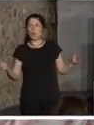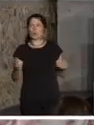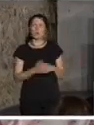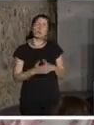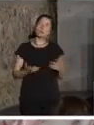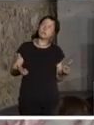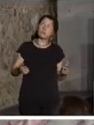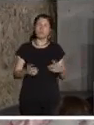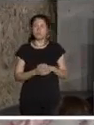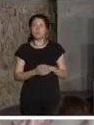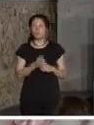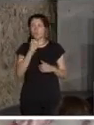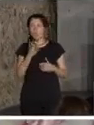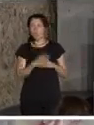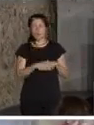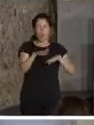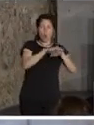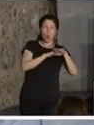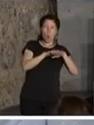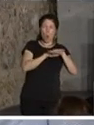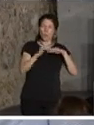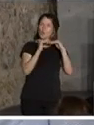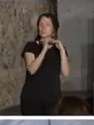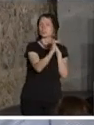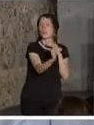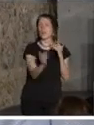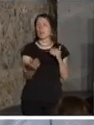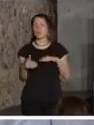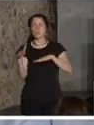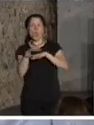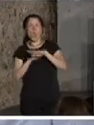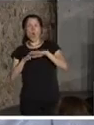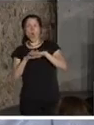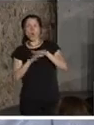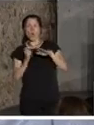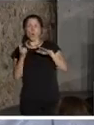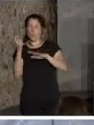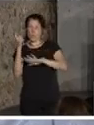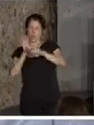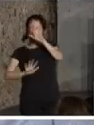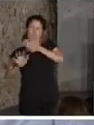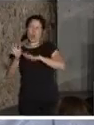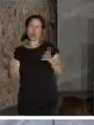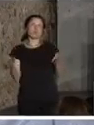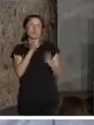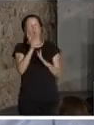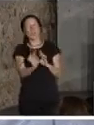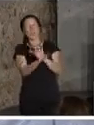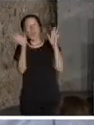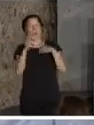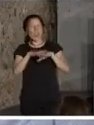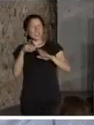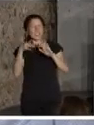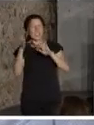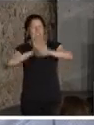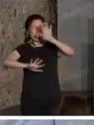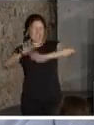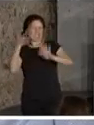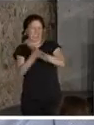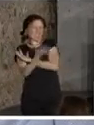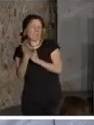hombre yo entre un gobierno de estabilidad y un gobierno que sea un lío porque claro para él que es un lío